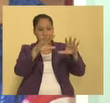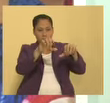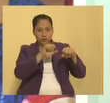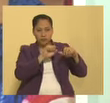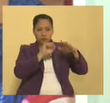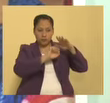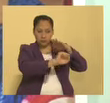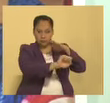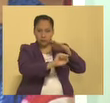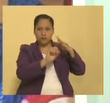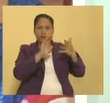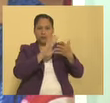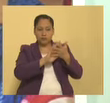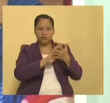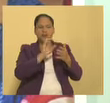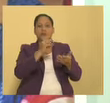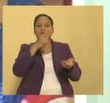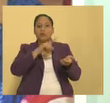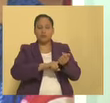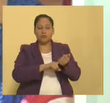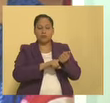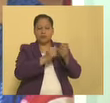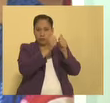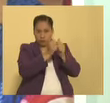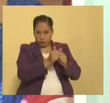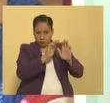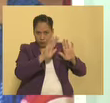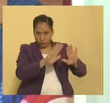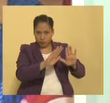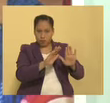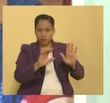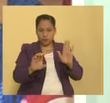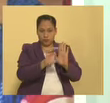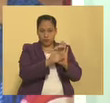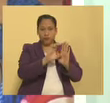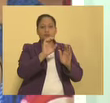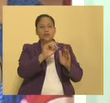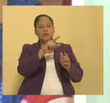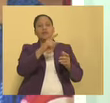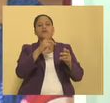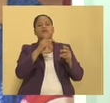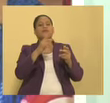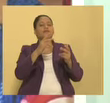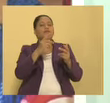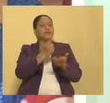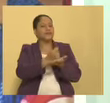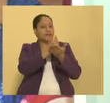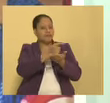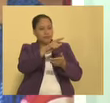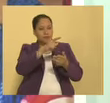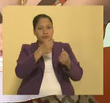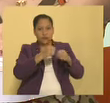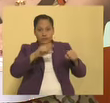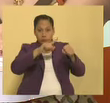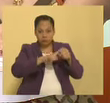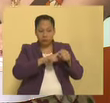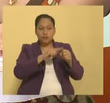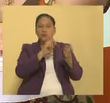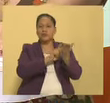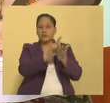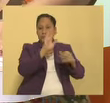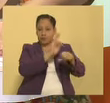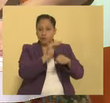centros de detención y de internamiento y de readaptación social se encuentren apegadas a derechos,